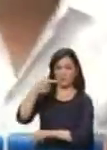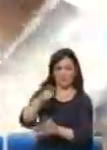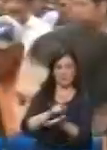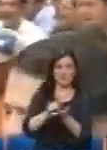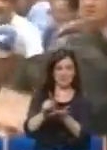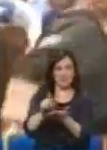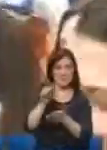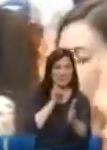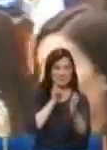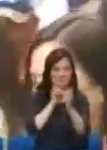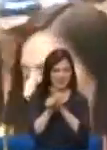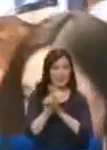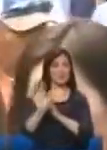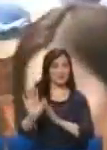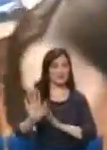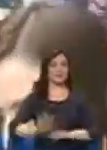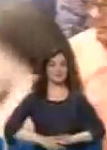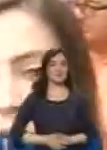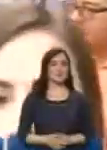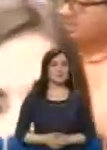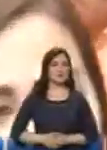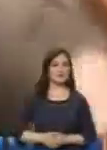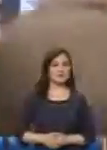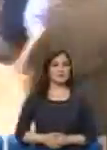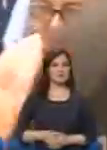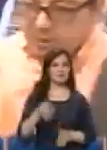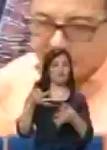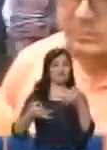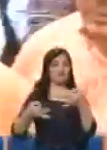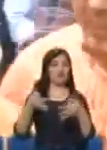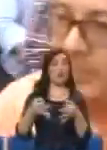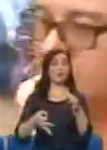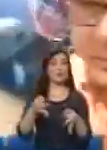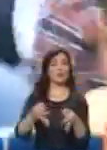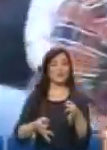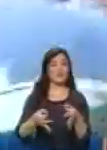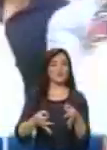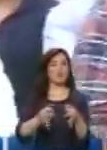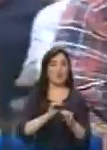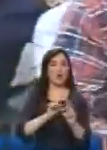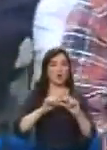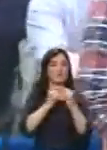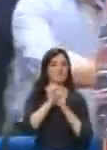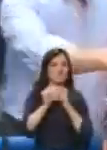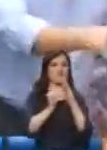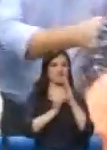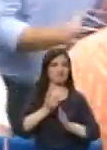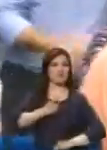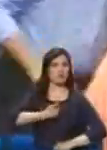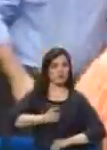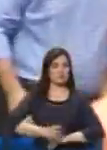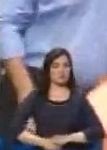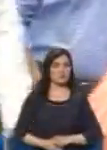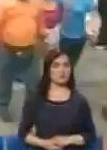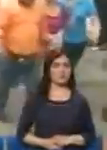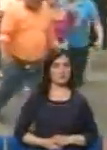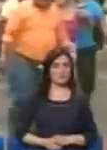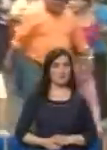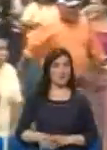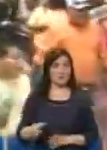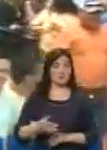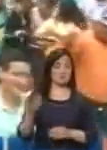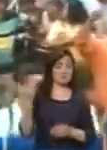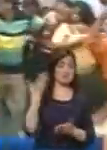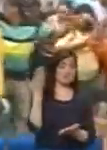para interponer acciones preparatorias que conduzcan al juicio a sus detractores. Así como vino, se